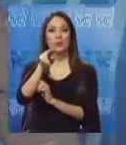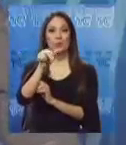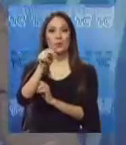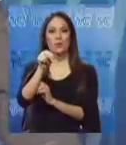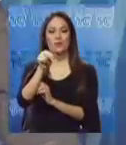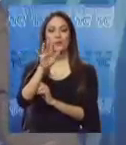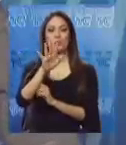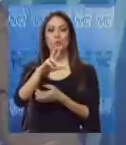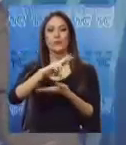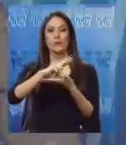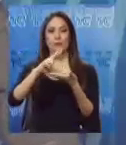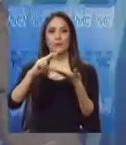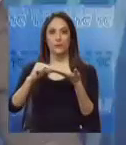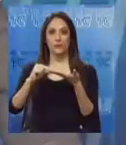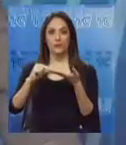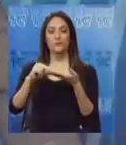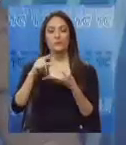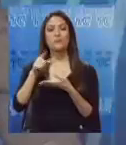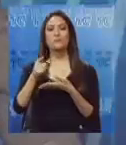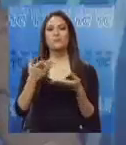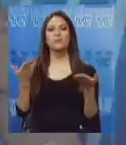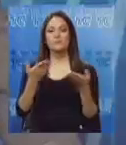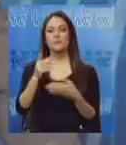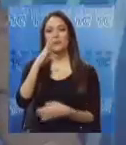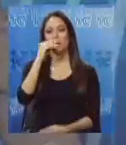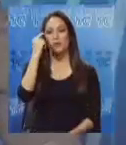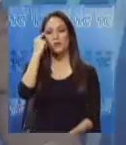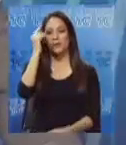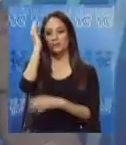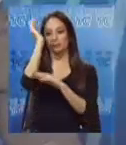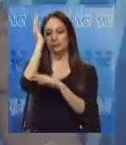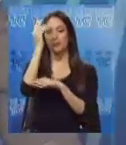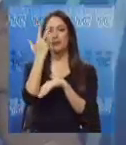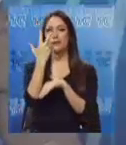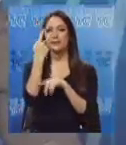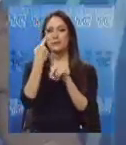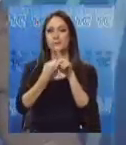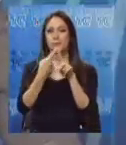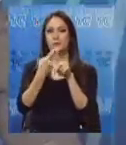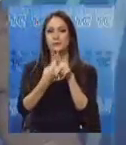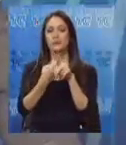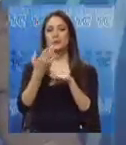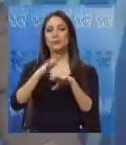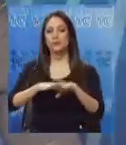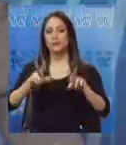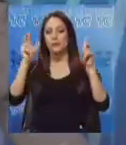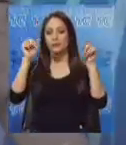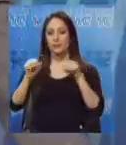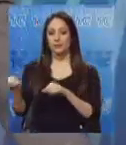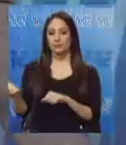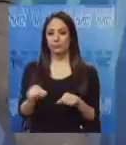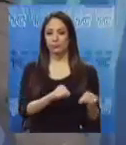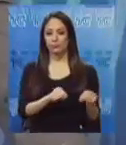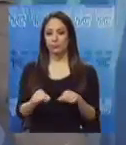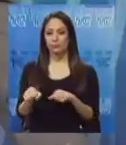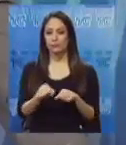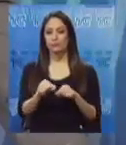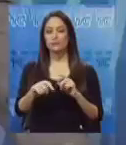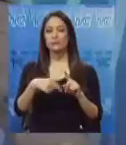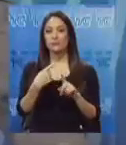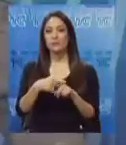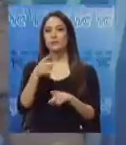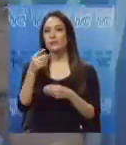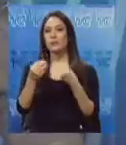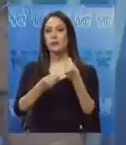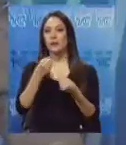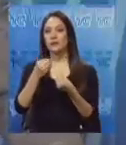Tena, provincia de Napo, el presidente Rafael Correa se refirió a los 3 meses que han pasado del terremoto y a las obras que desde entonces ha